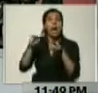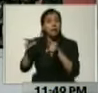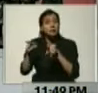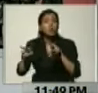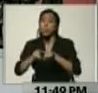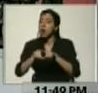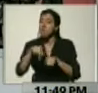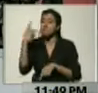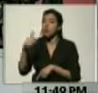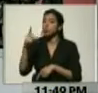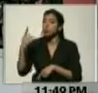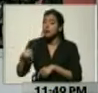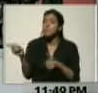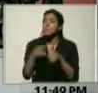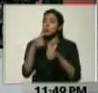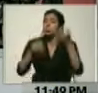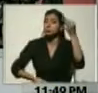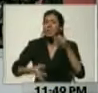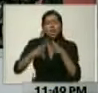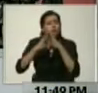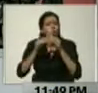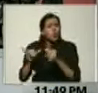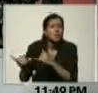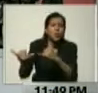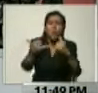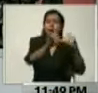los de Primero Justicia. Todos exactamente igual.